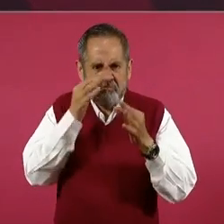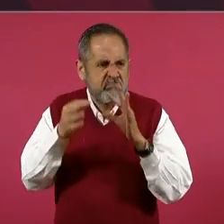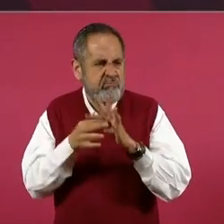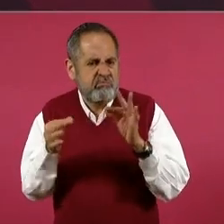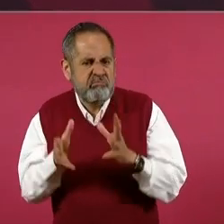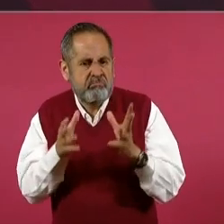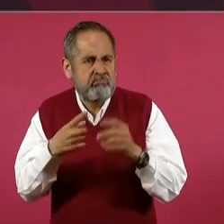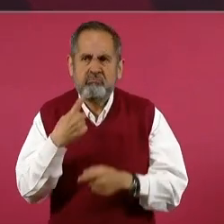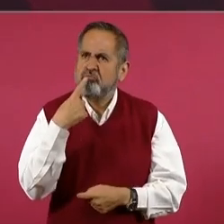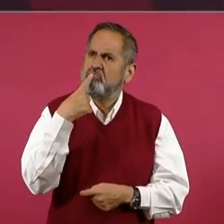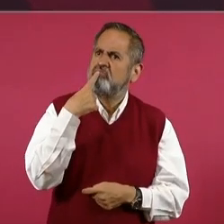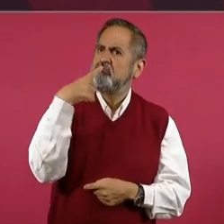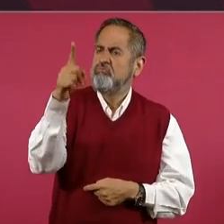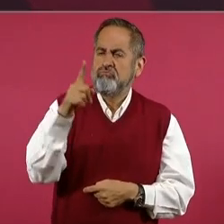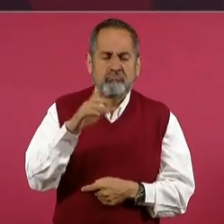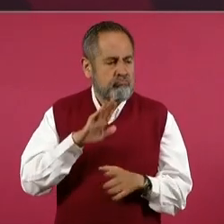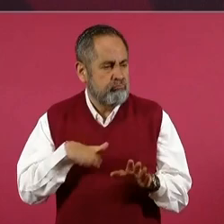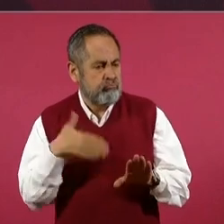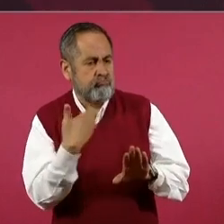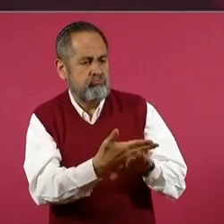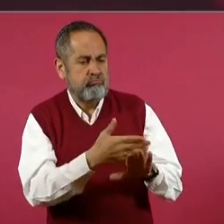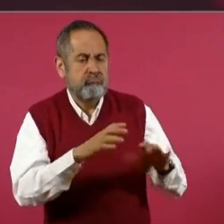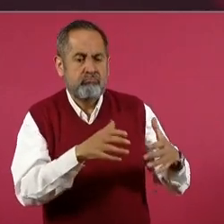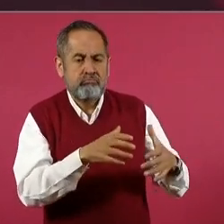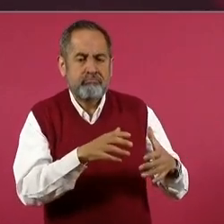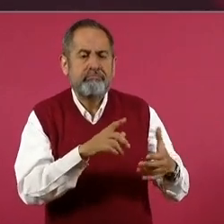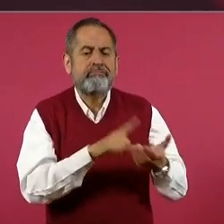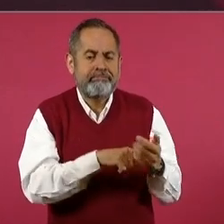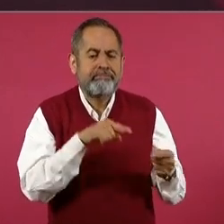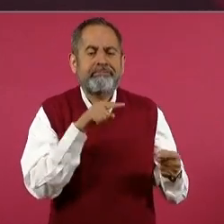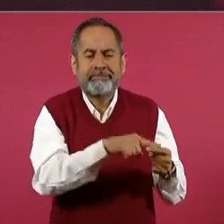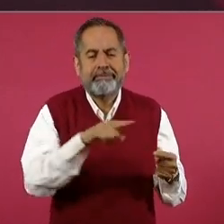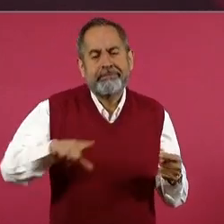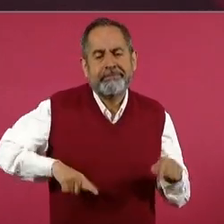de la denuncia contra el gobernador